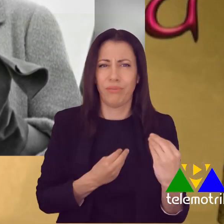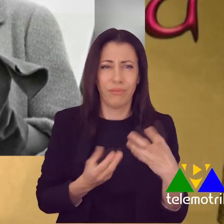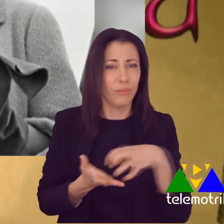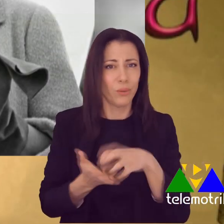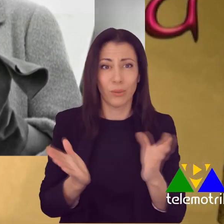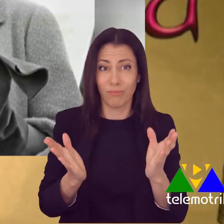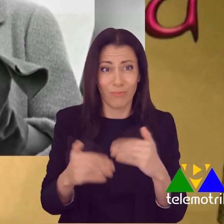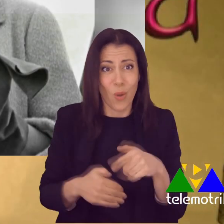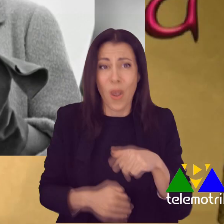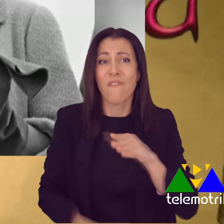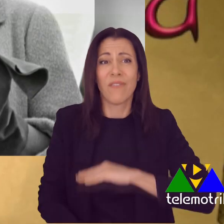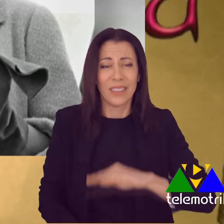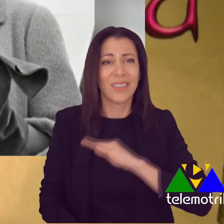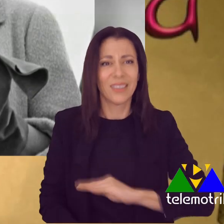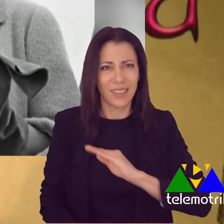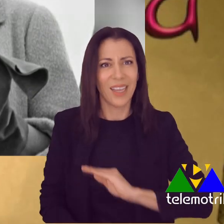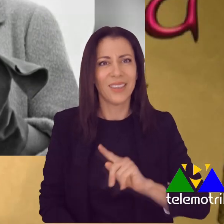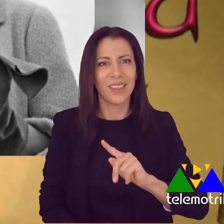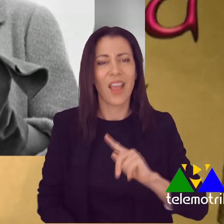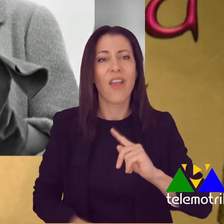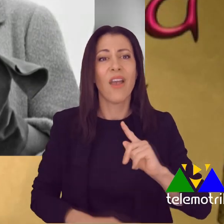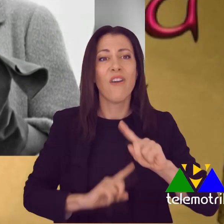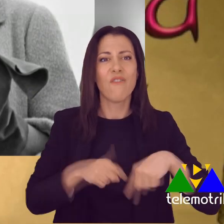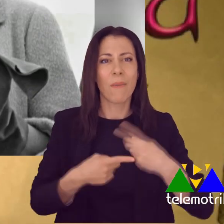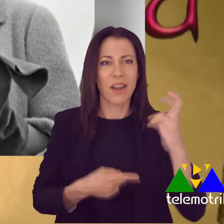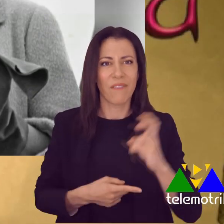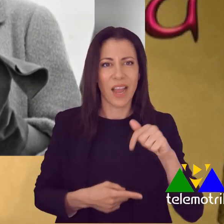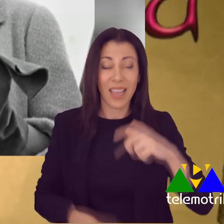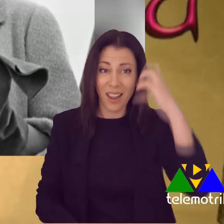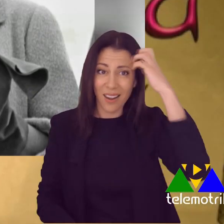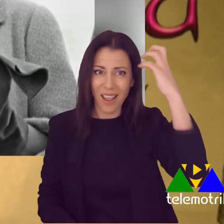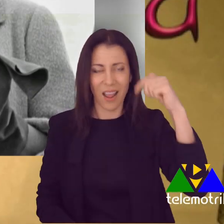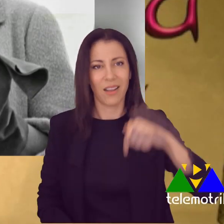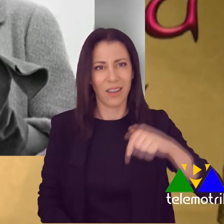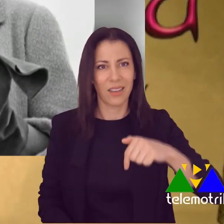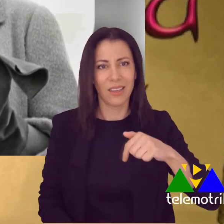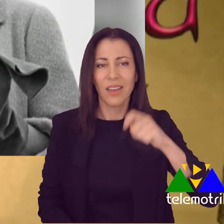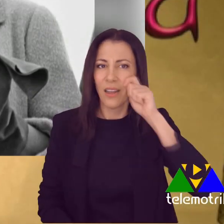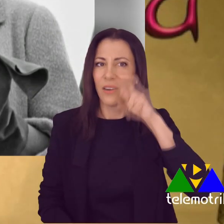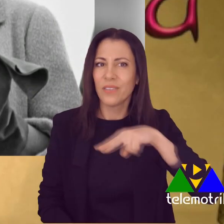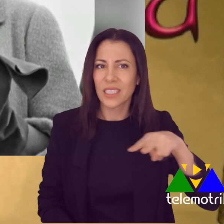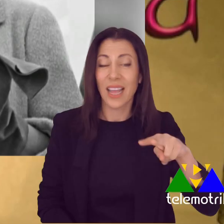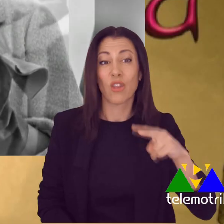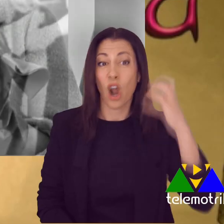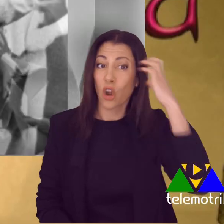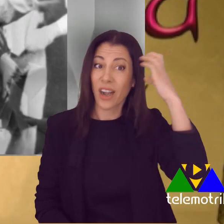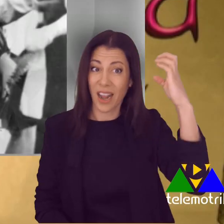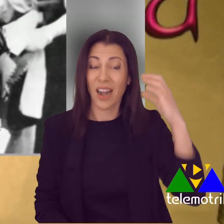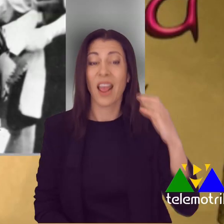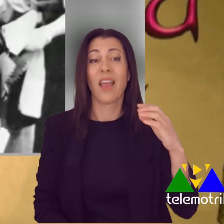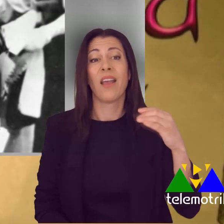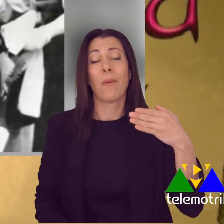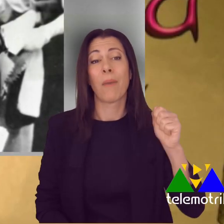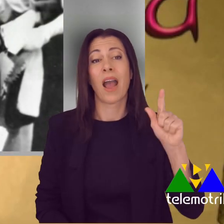indudablemente vinieron bastantes familias reales, estuvieron aquí visitando a Balduino y Fabiola en esos